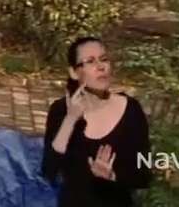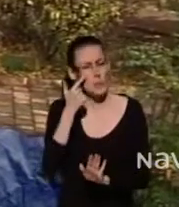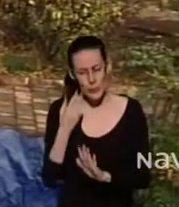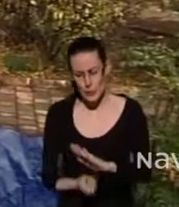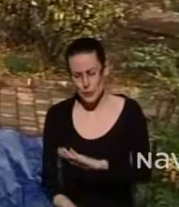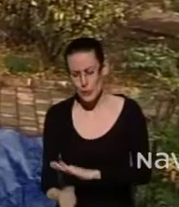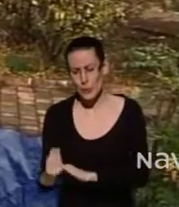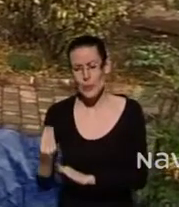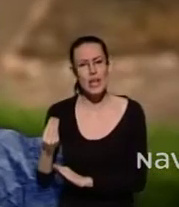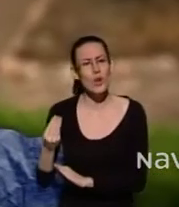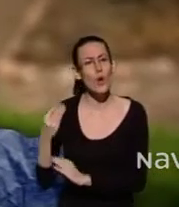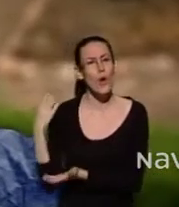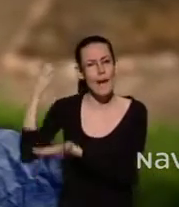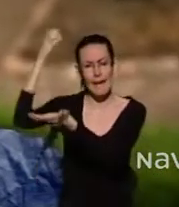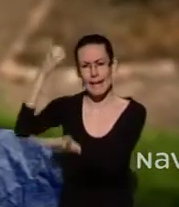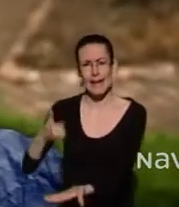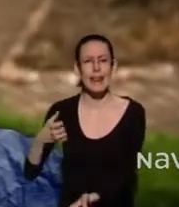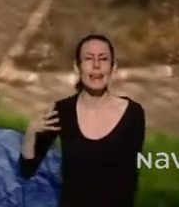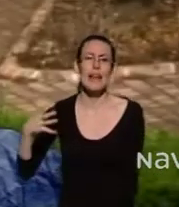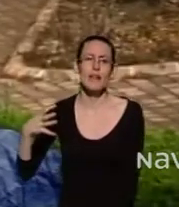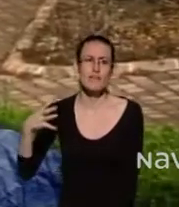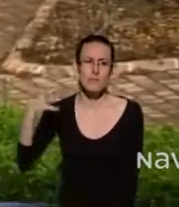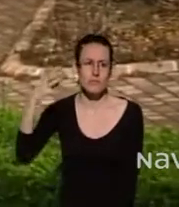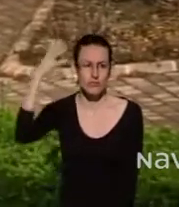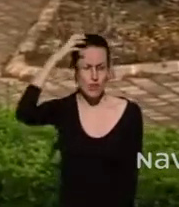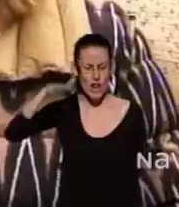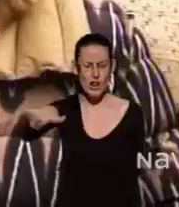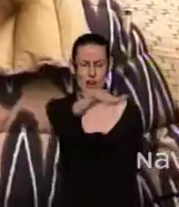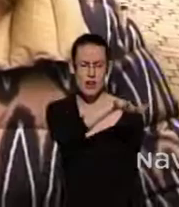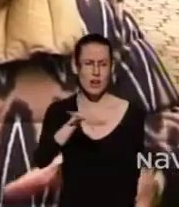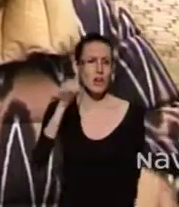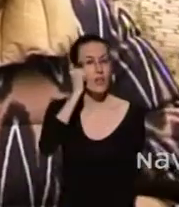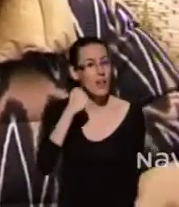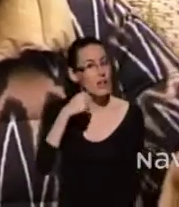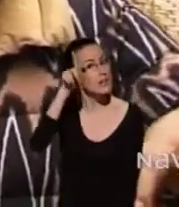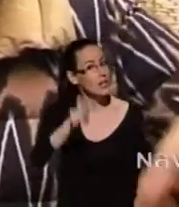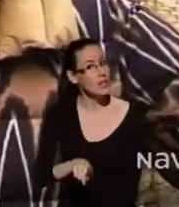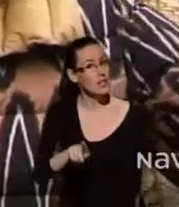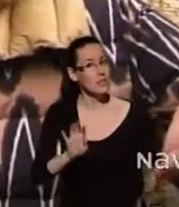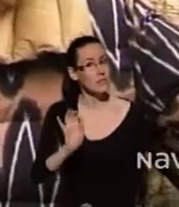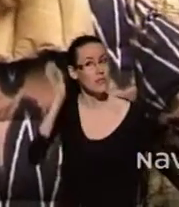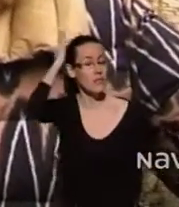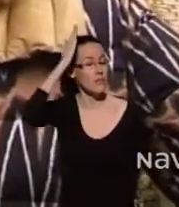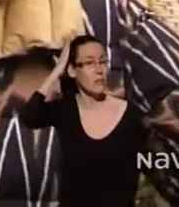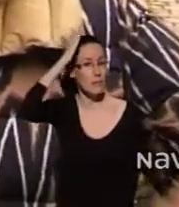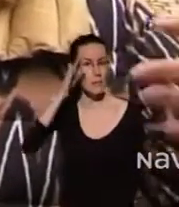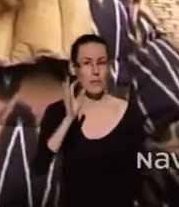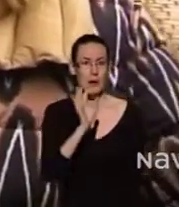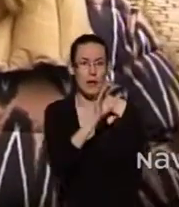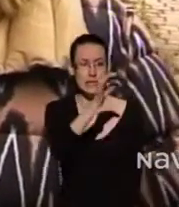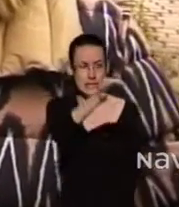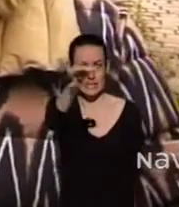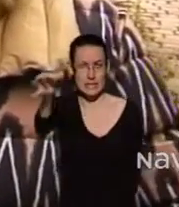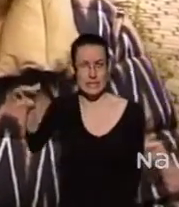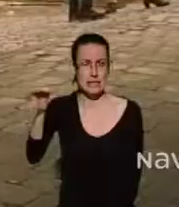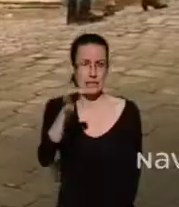le dejó el reino de Aragón para él y muchísimas propiedades en la zona de Navarra, sobre todo en esta zona de la Val de Aibar, que eran las